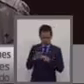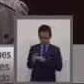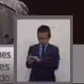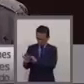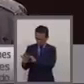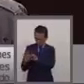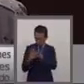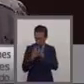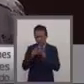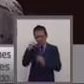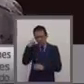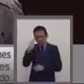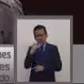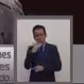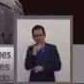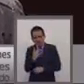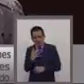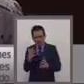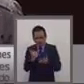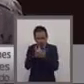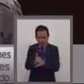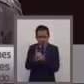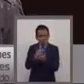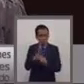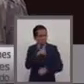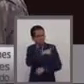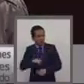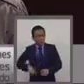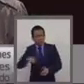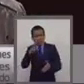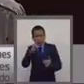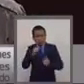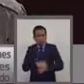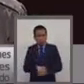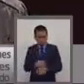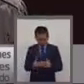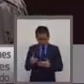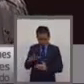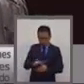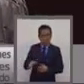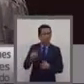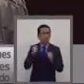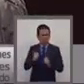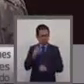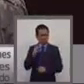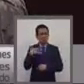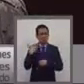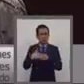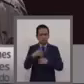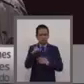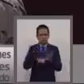que no tuvieron la capacidad institucional de hacer las autoridades, también se va a poder en el 2018.